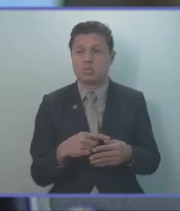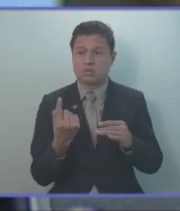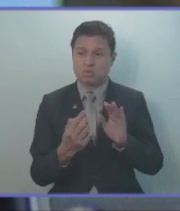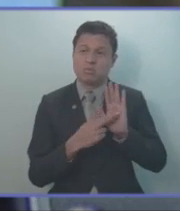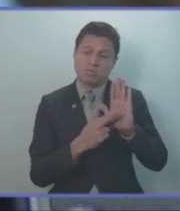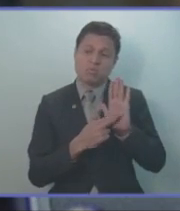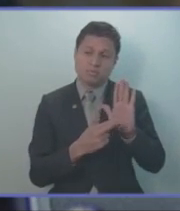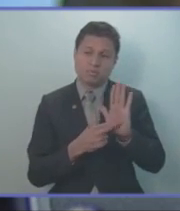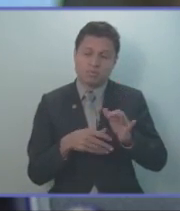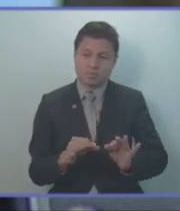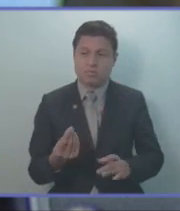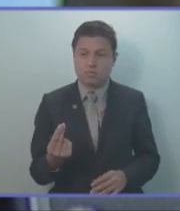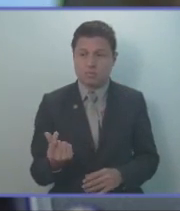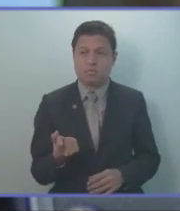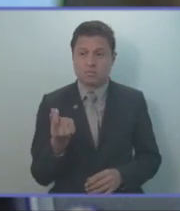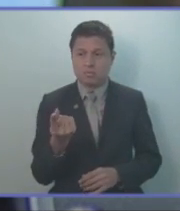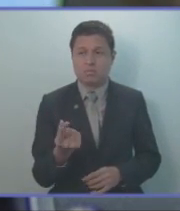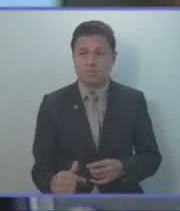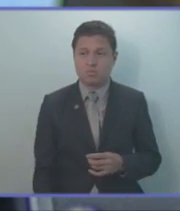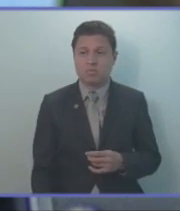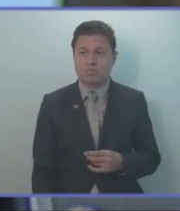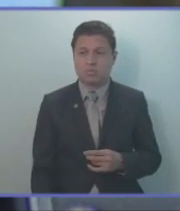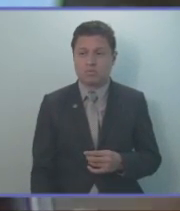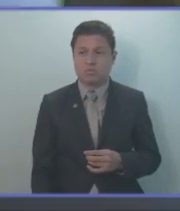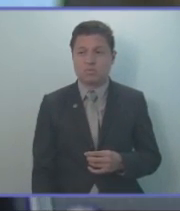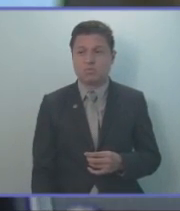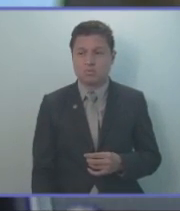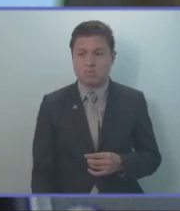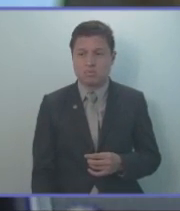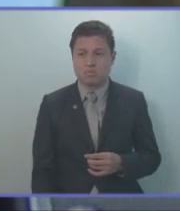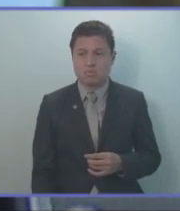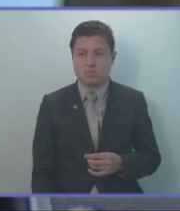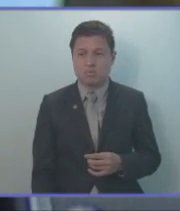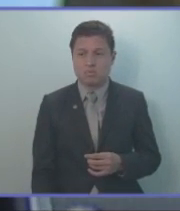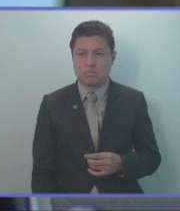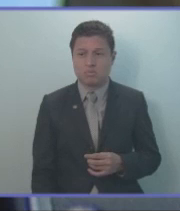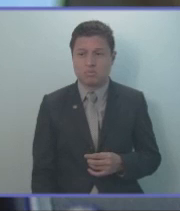Representantes para la pronta aprobación de la referida reforma